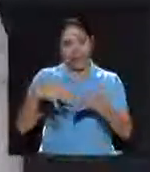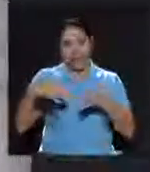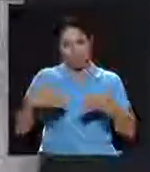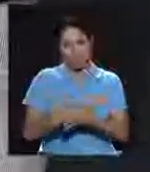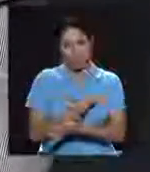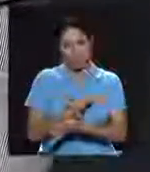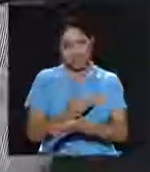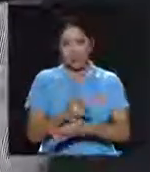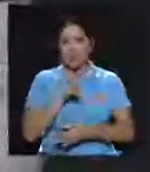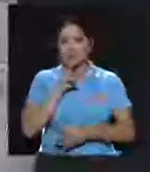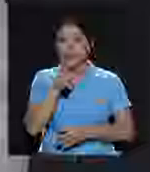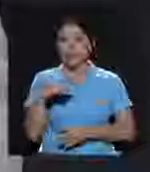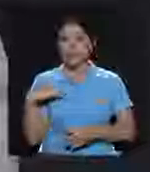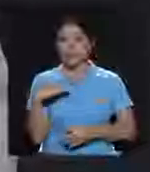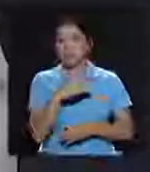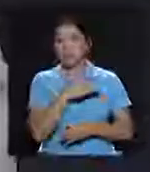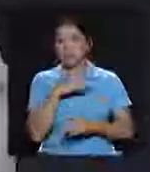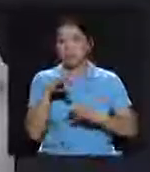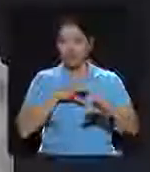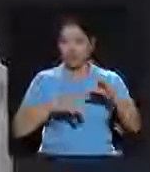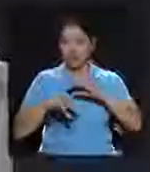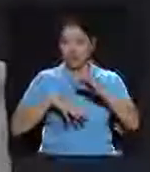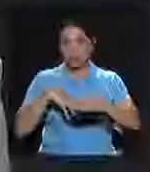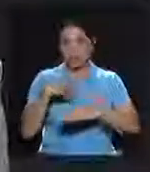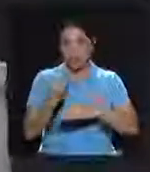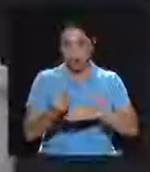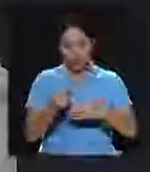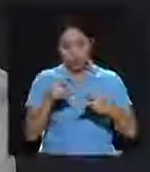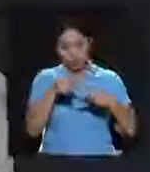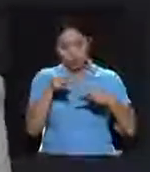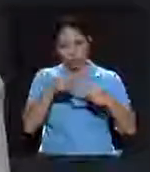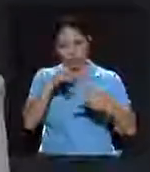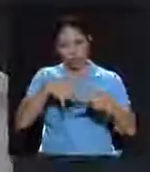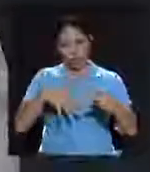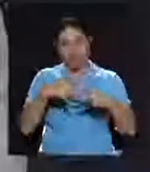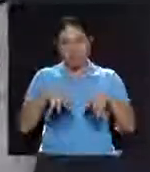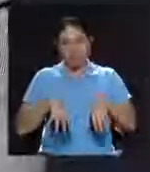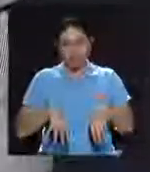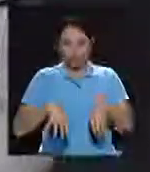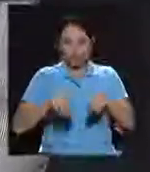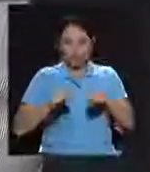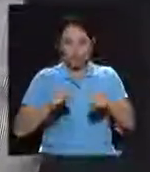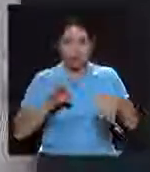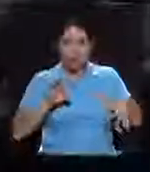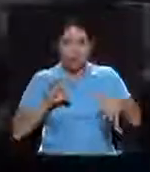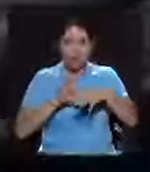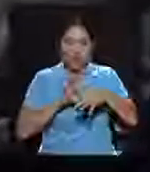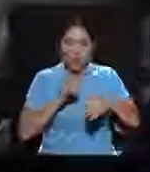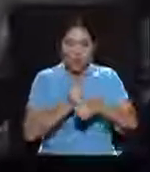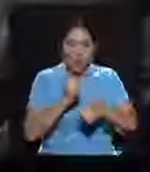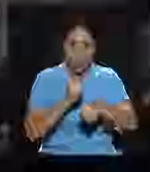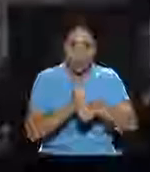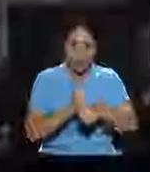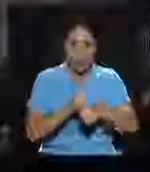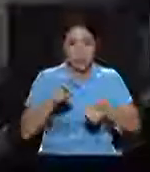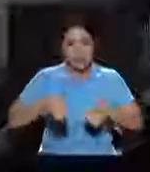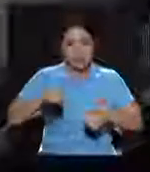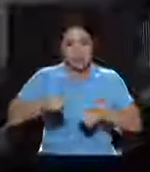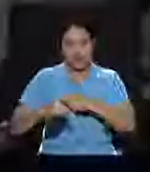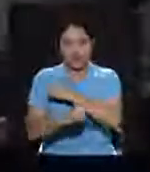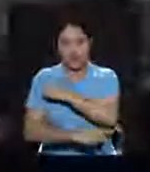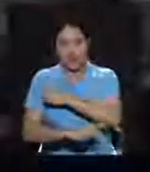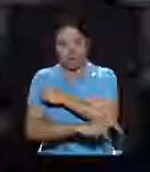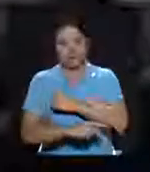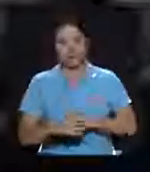ministerio de comercio exterior ha asumido en función de sus competencias pero además de la necesidad del país una es la